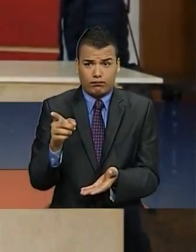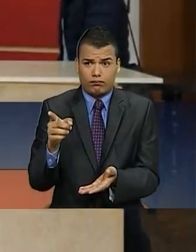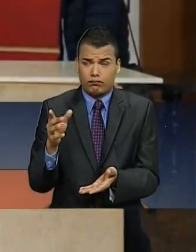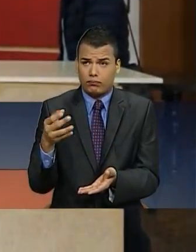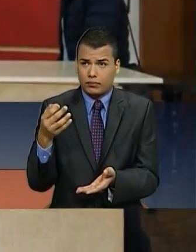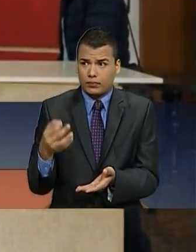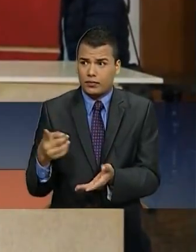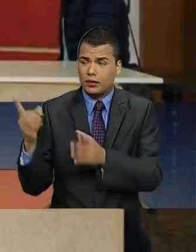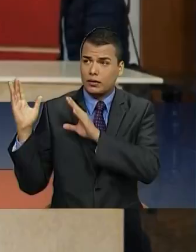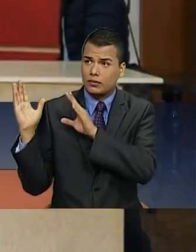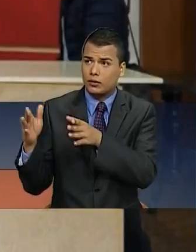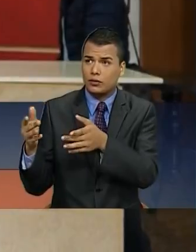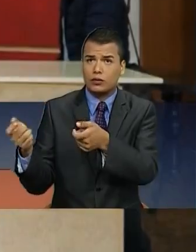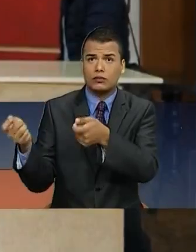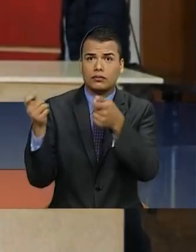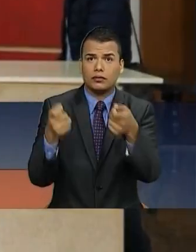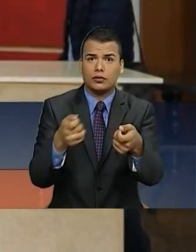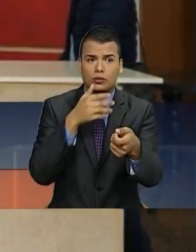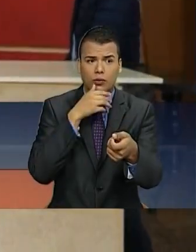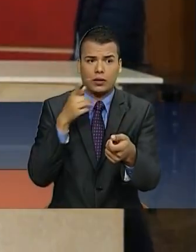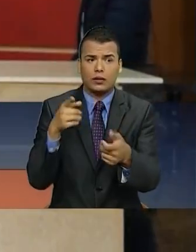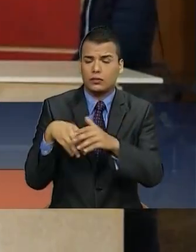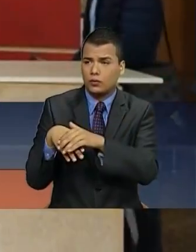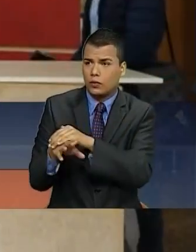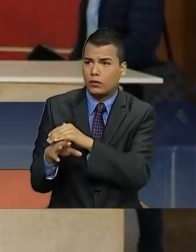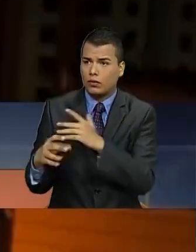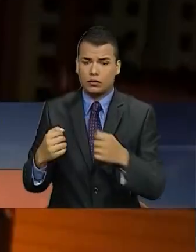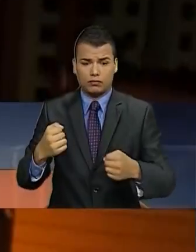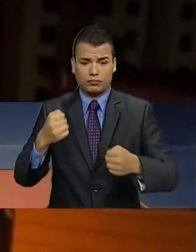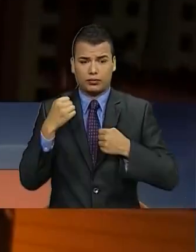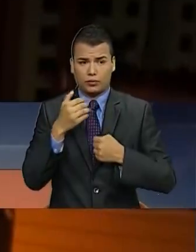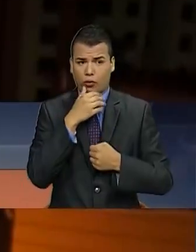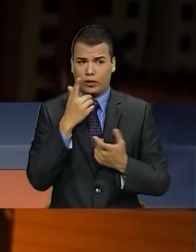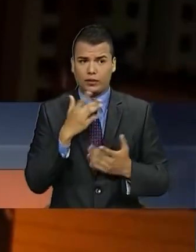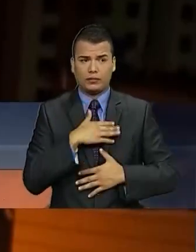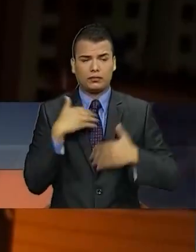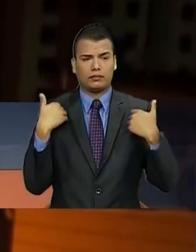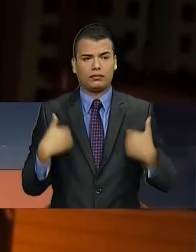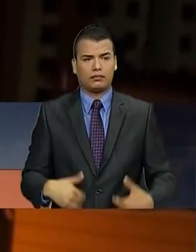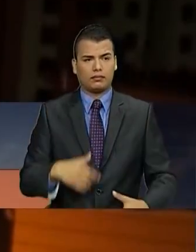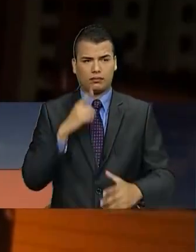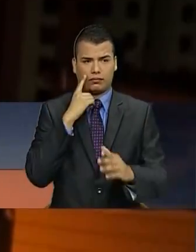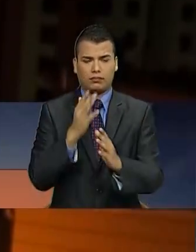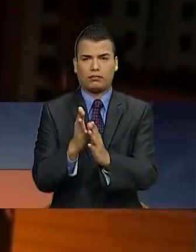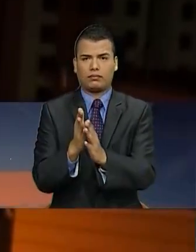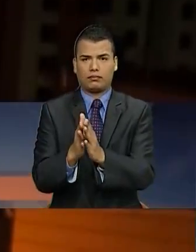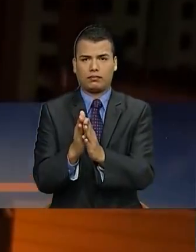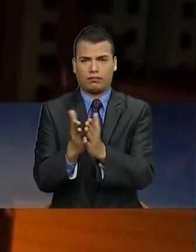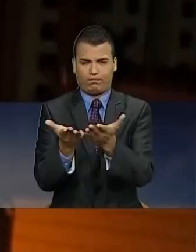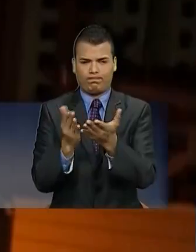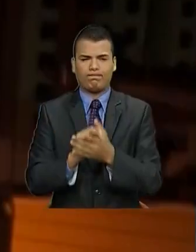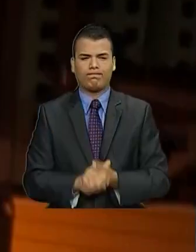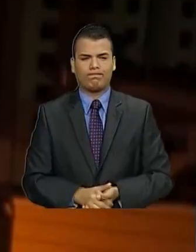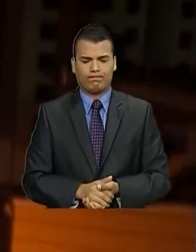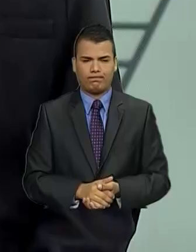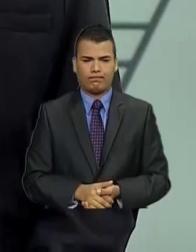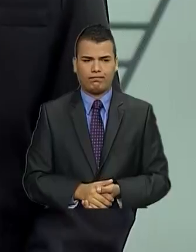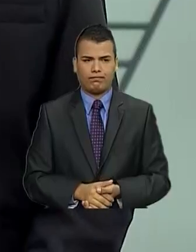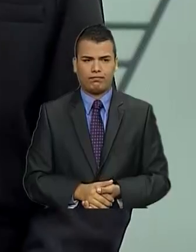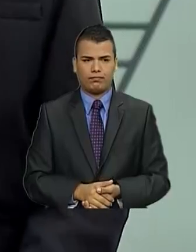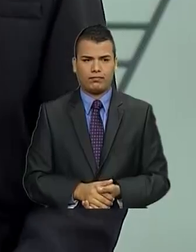el contenedor, ¿cierto?, donde van a ser depositadas las armas. En Pasto, Winston Viracachapaba, Telepacífico